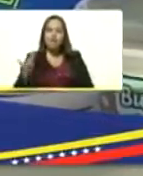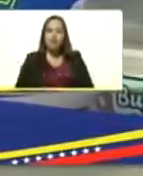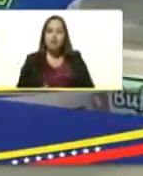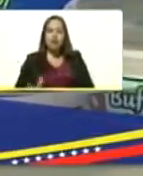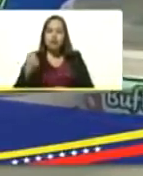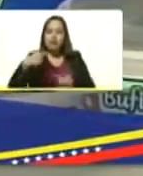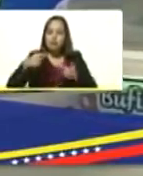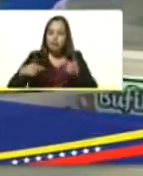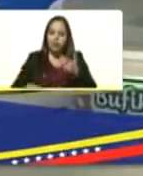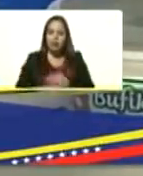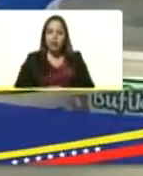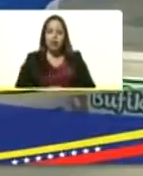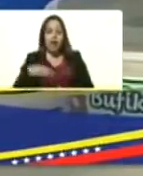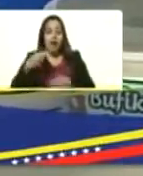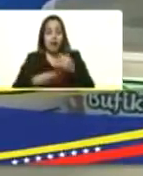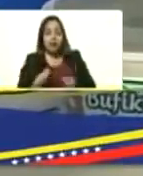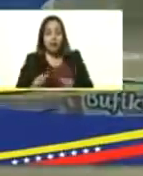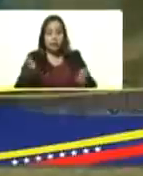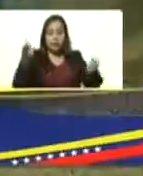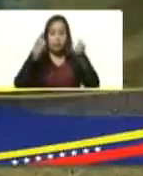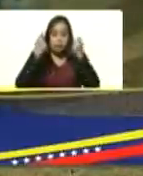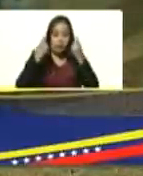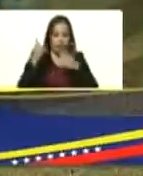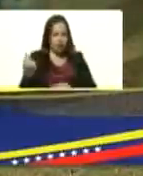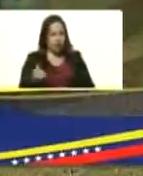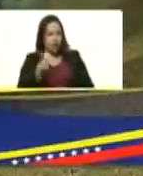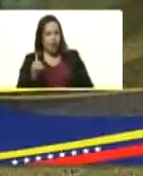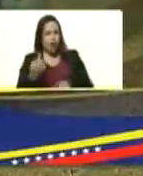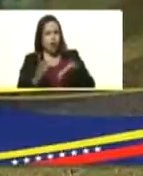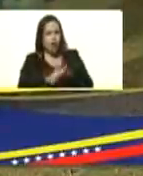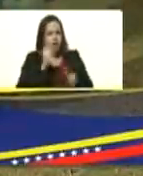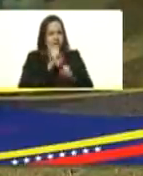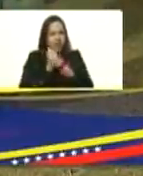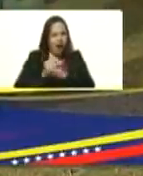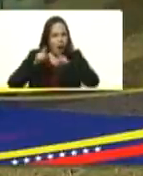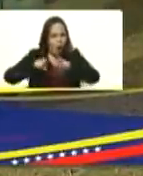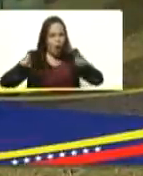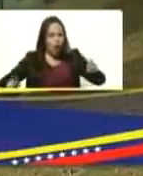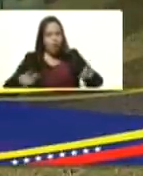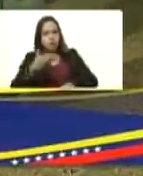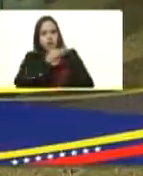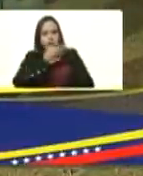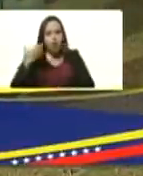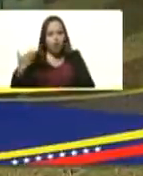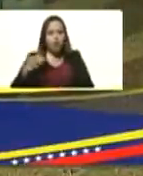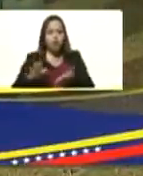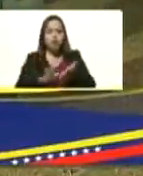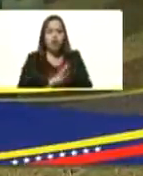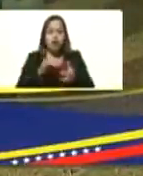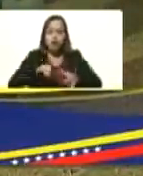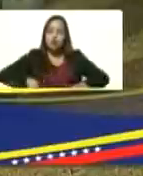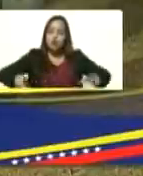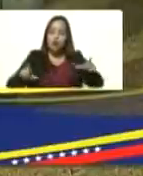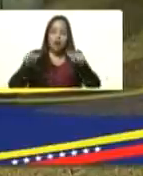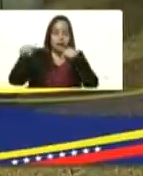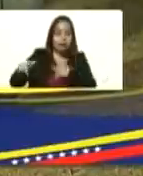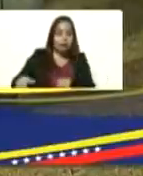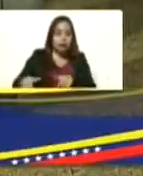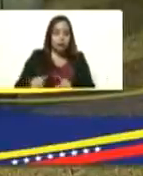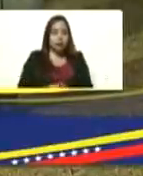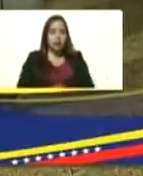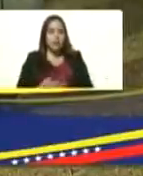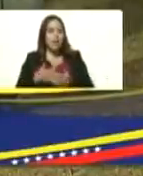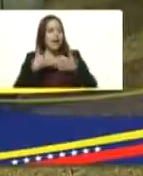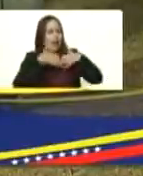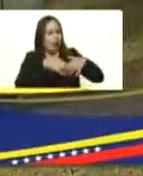en la capacitación no solamente a sus trabajadores en el mejoramiento de las instalaciones para la agroindustria